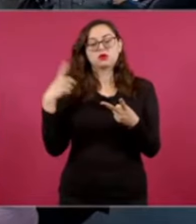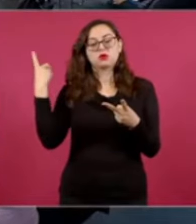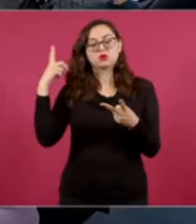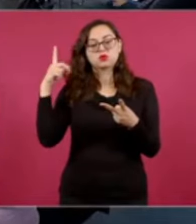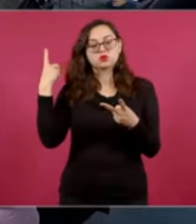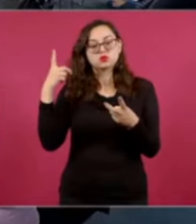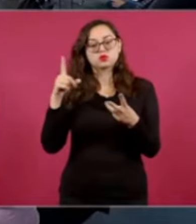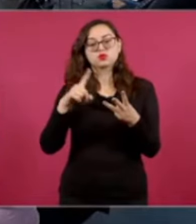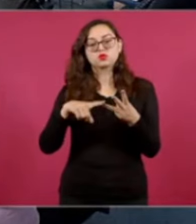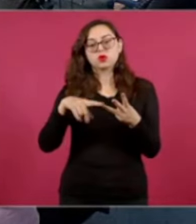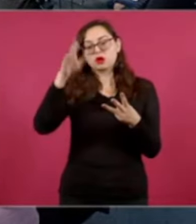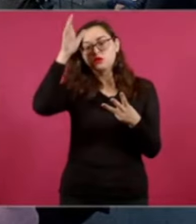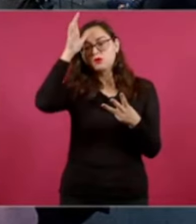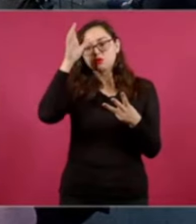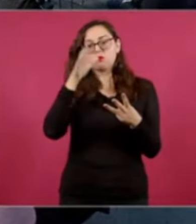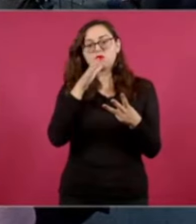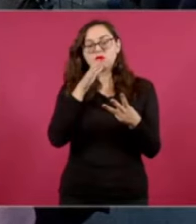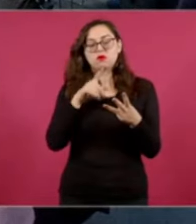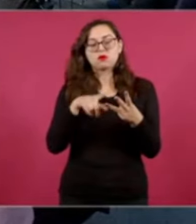Durango, Coahuila,